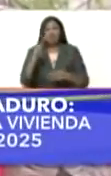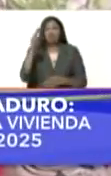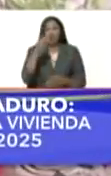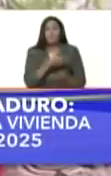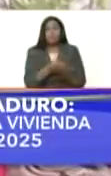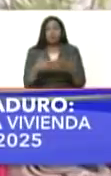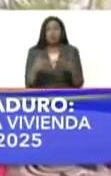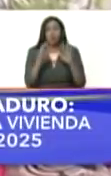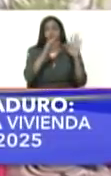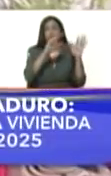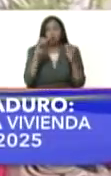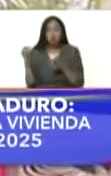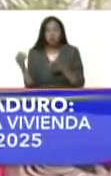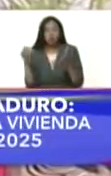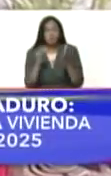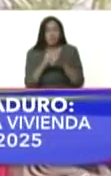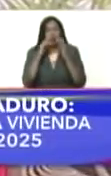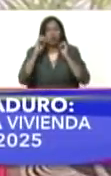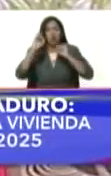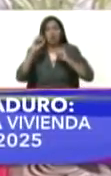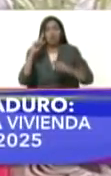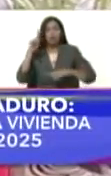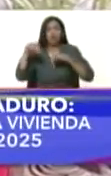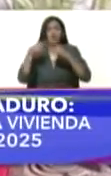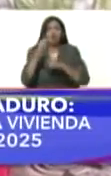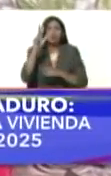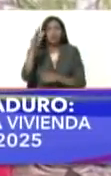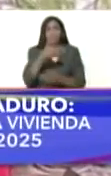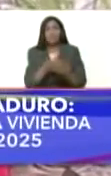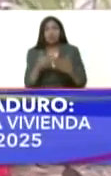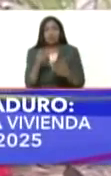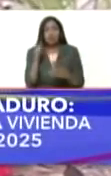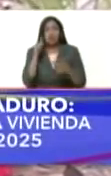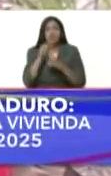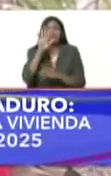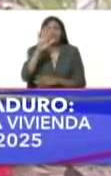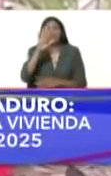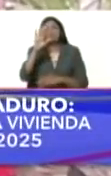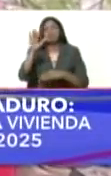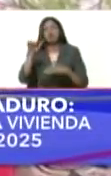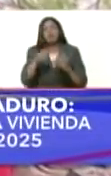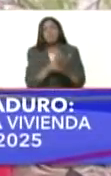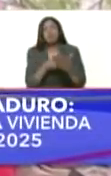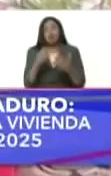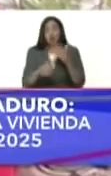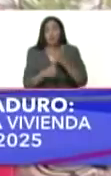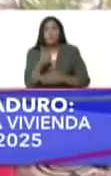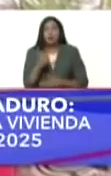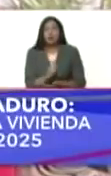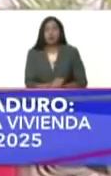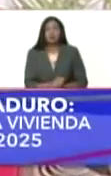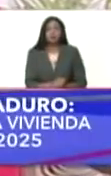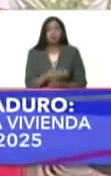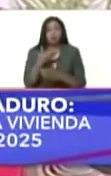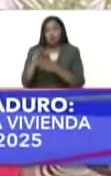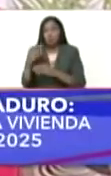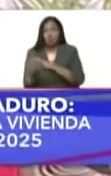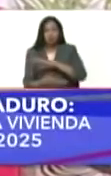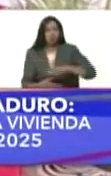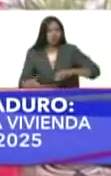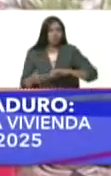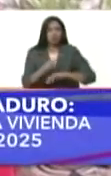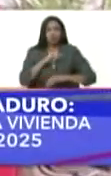2.800.000, lo logramos. Vamos rumbo a los 3 millones y de ahí a 5 millones o más. Llueva, trueno,